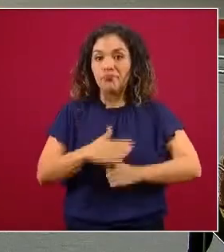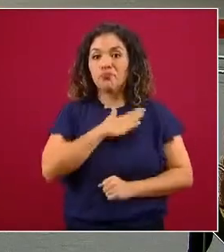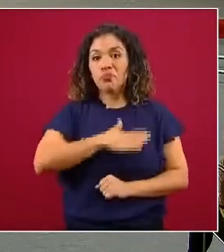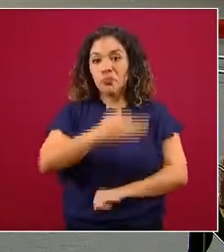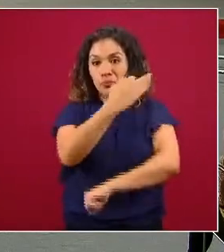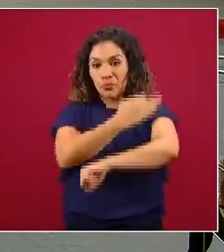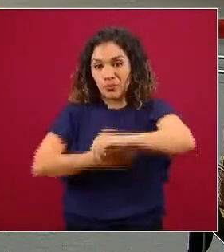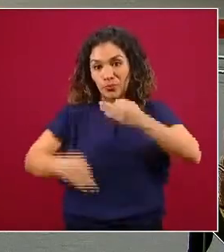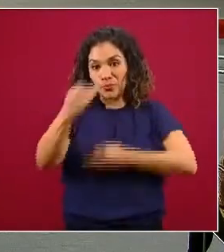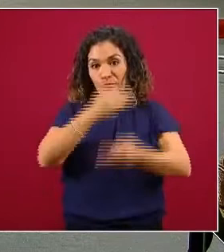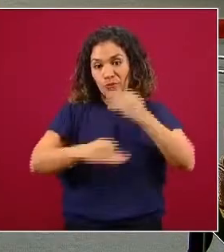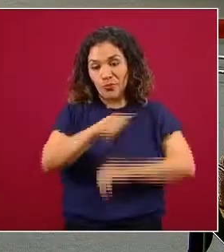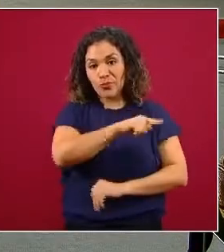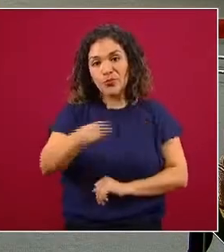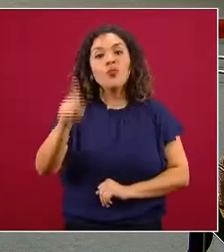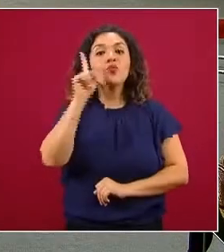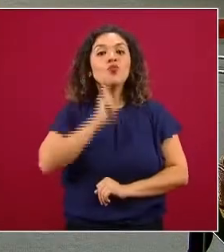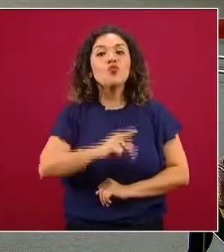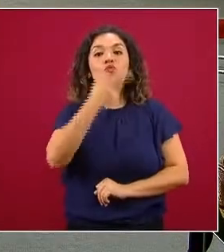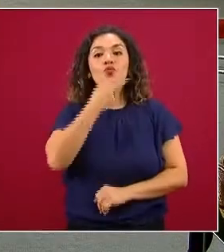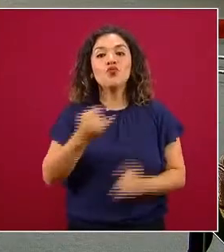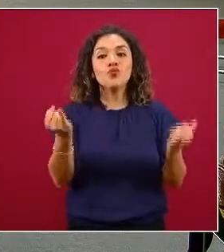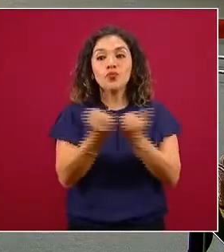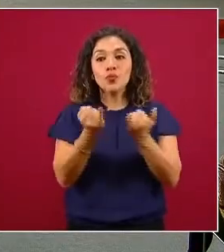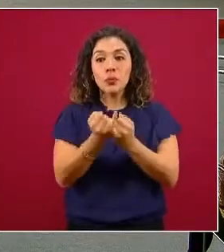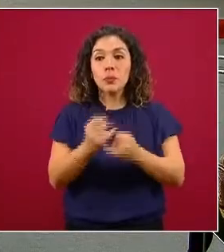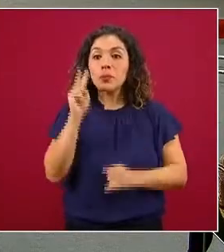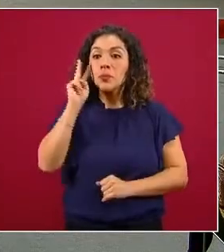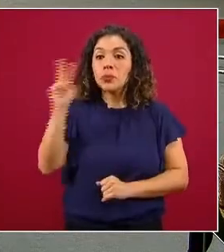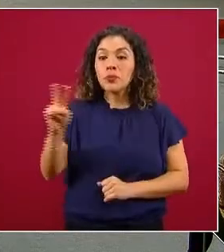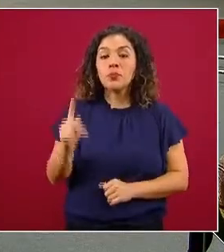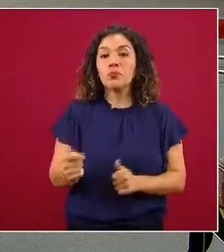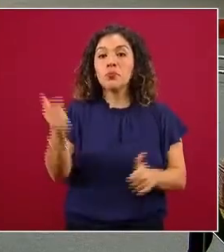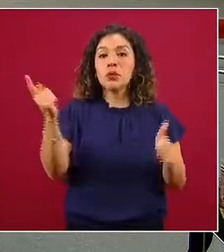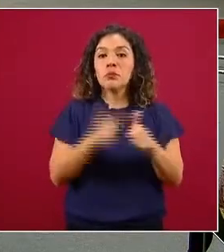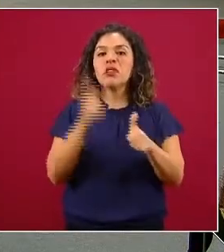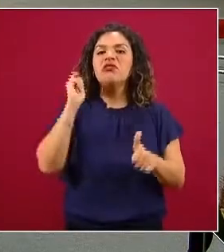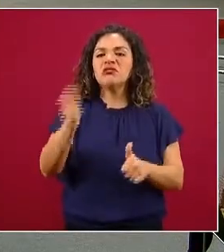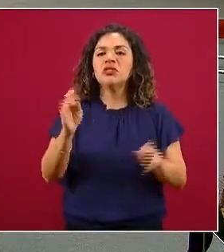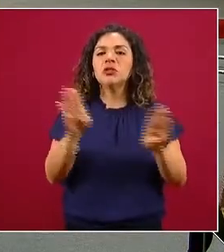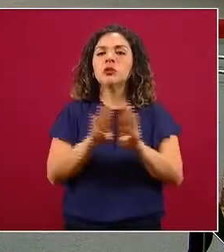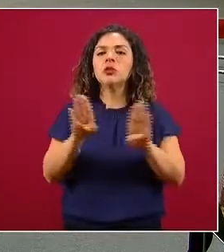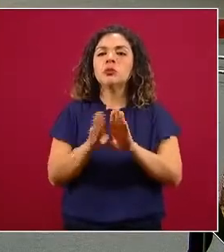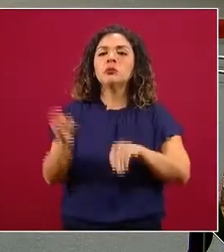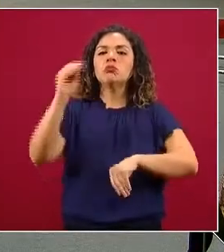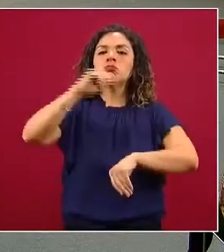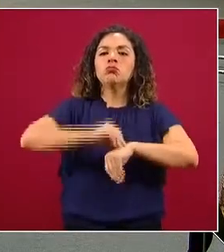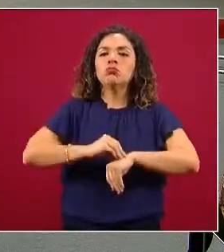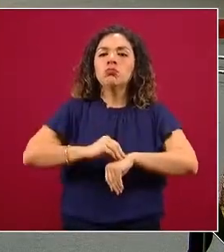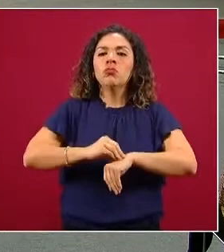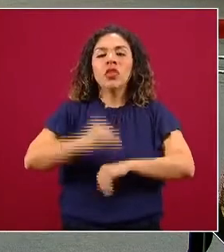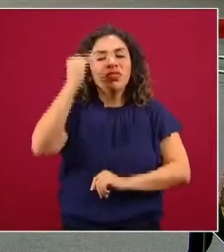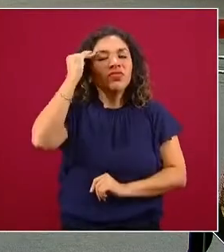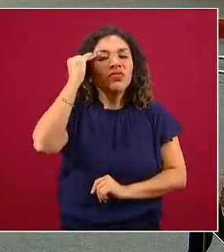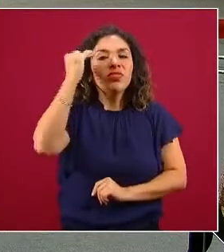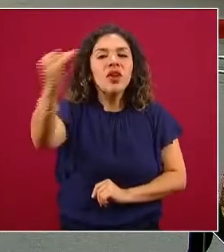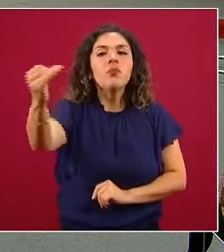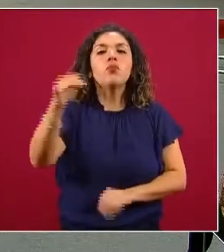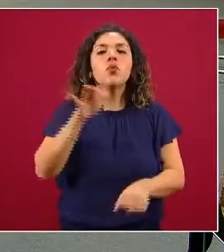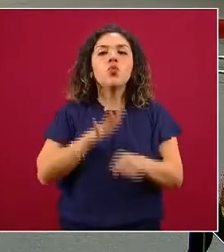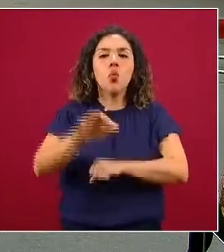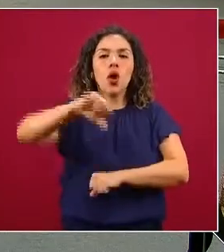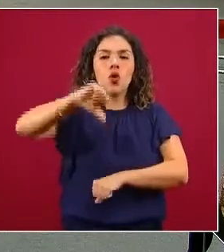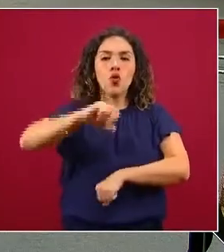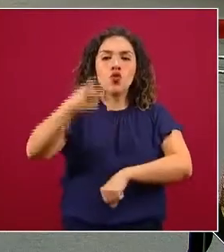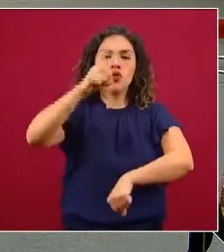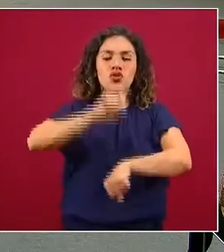buenas tardes con todas y con todos. Vamos a ver la primera diapositiva, es prácticamente el marco de el tiempo en el cual nos